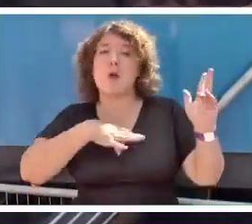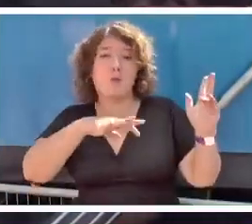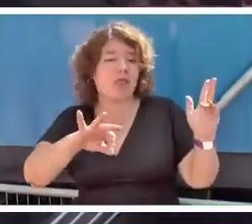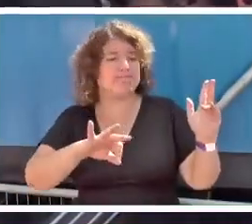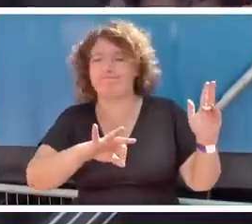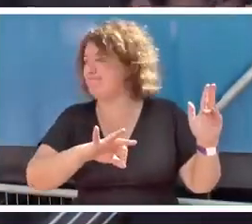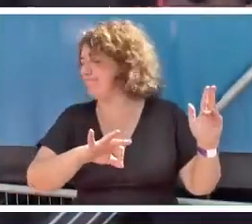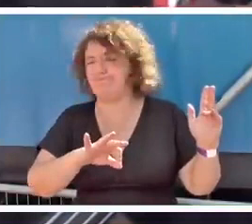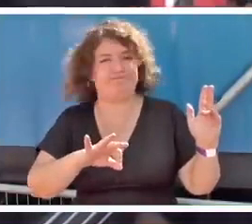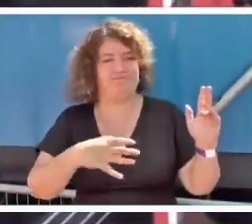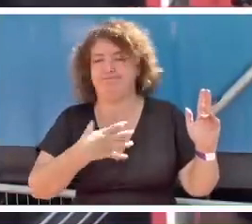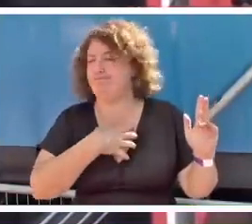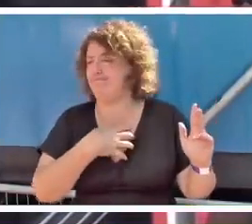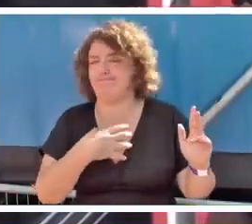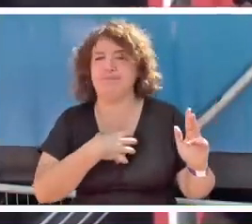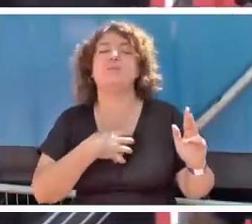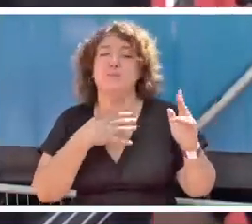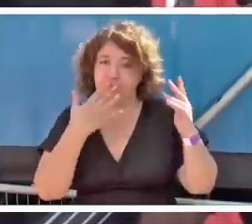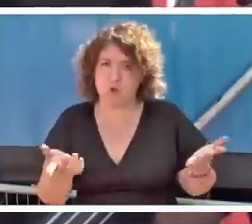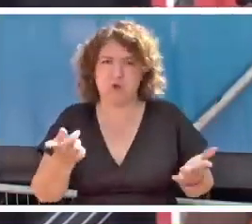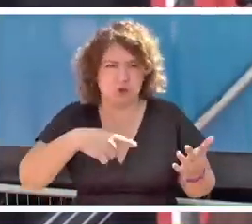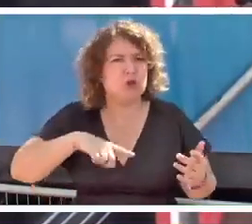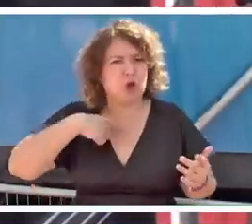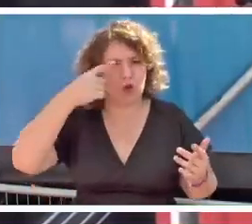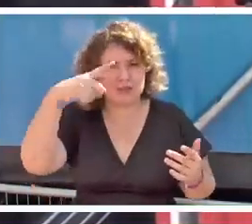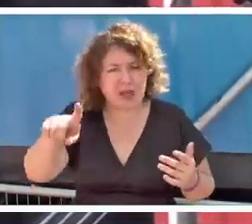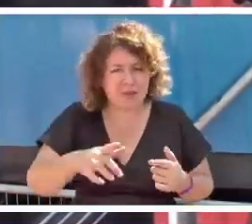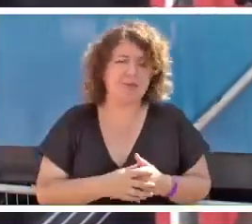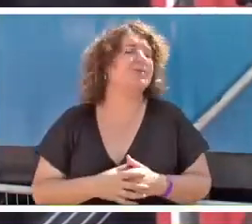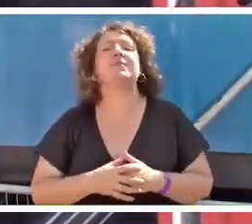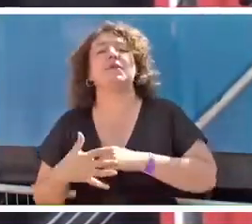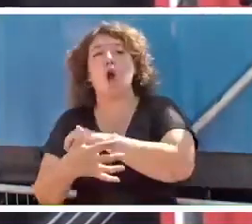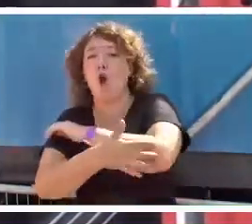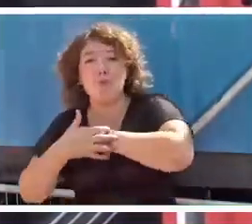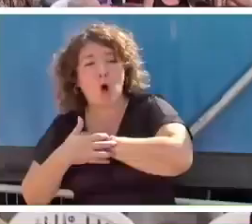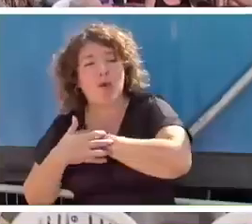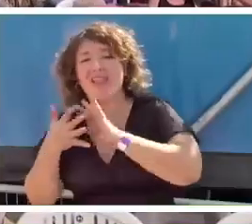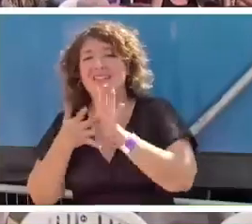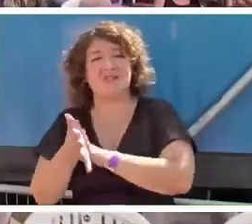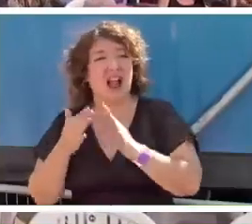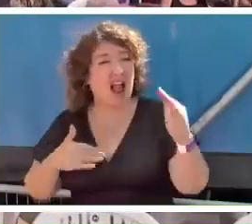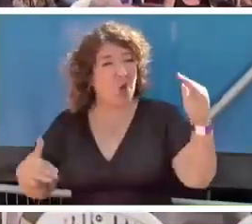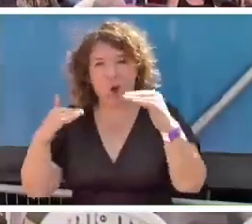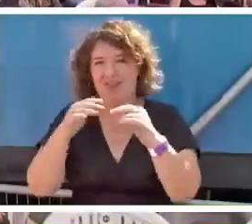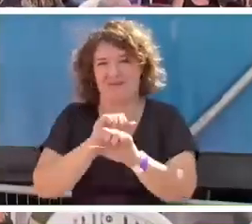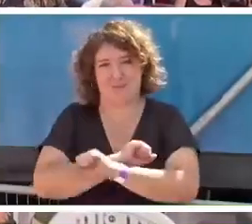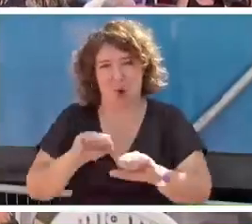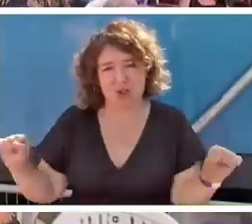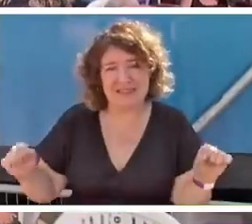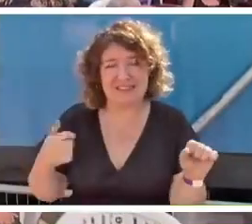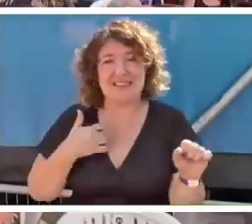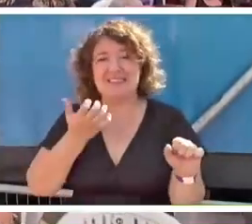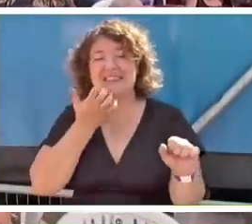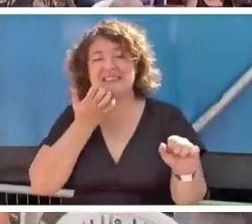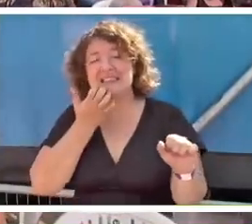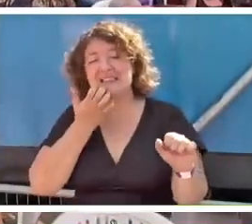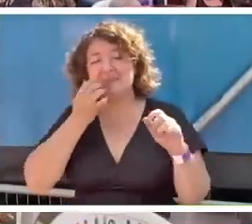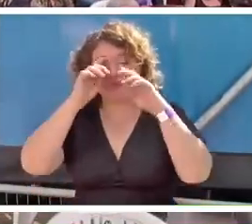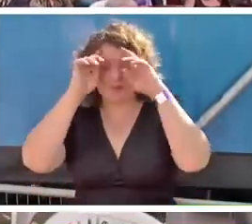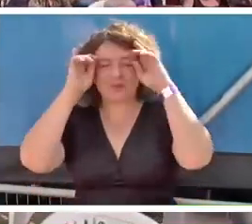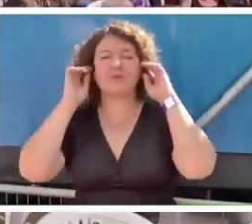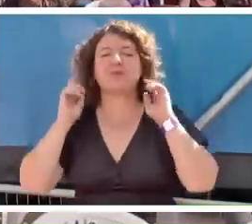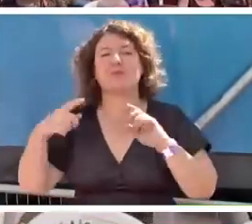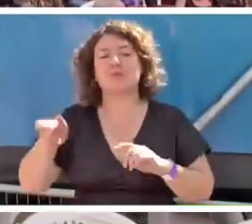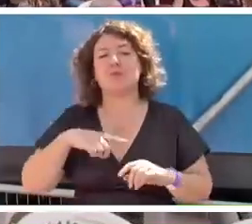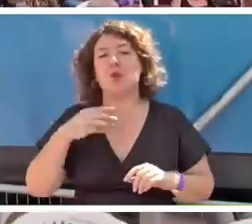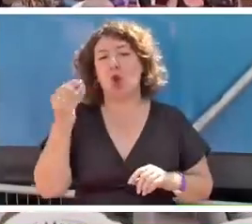posible. Lo sabemos bien, en la pobreza no hay ninguna igualdad. Lo sabe muy bien